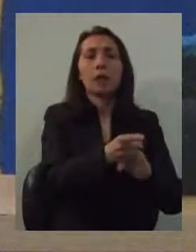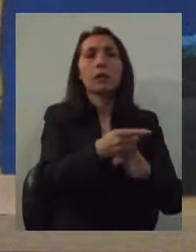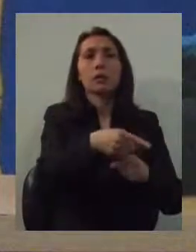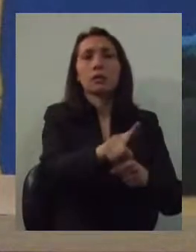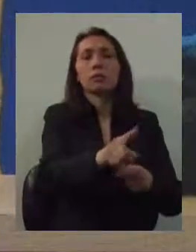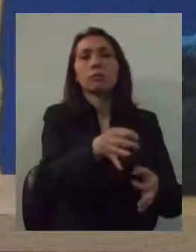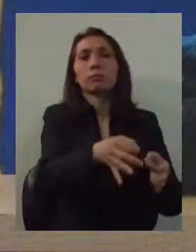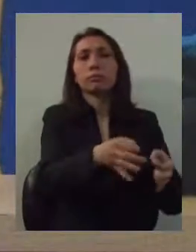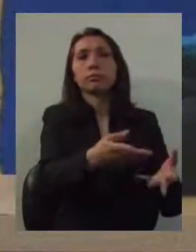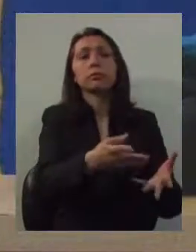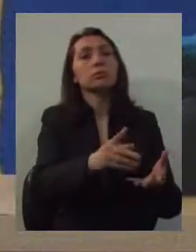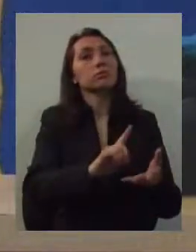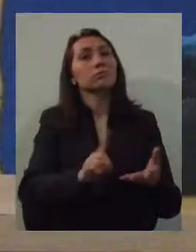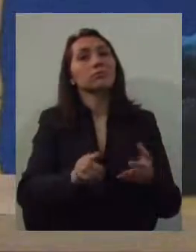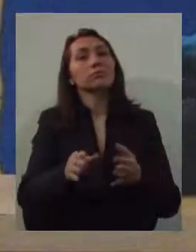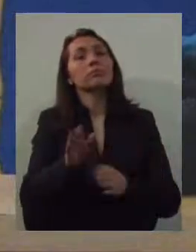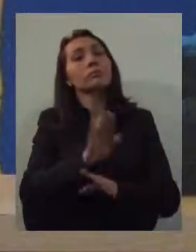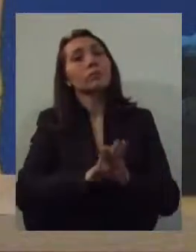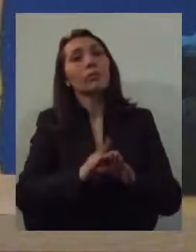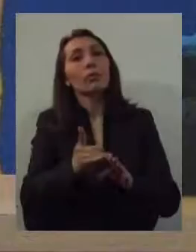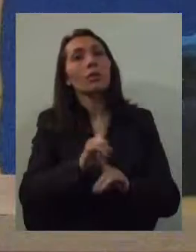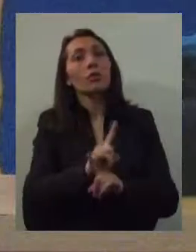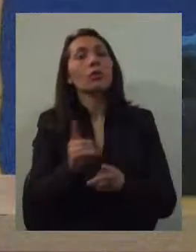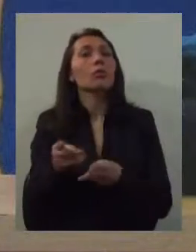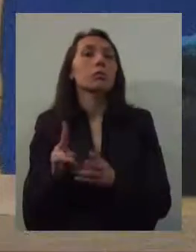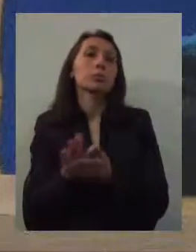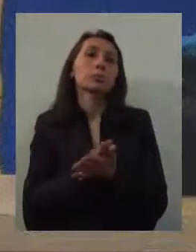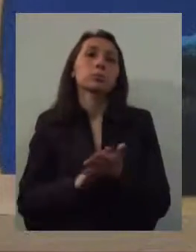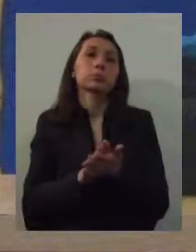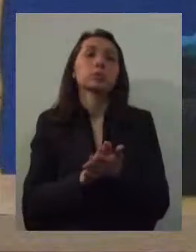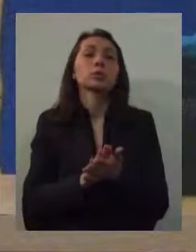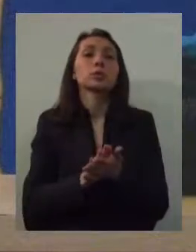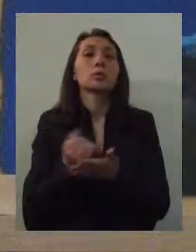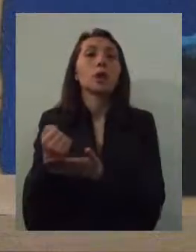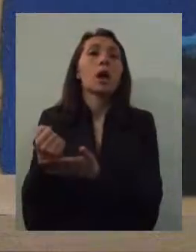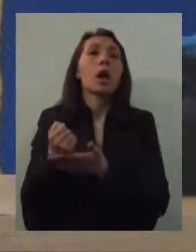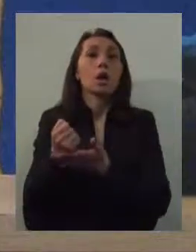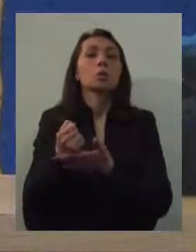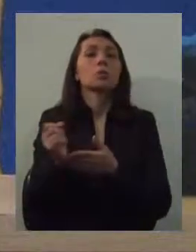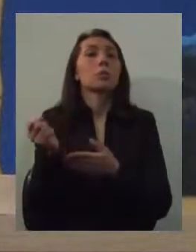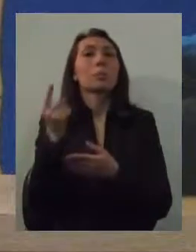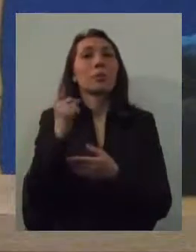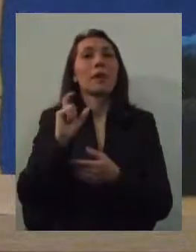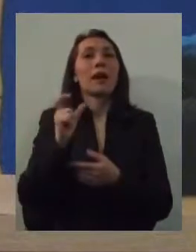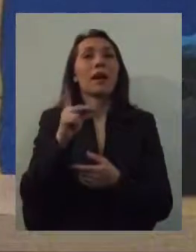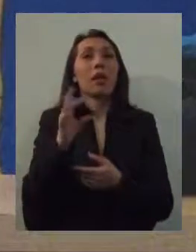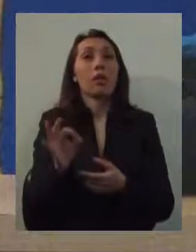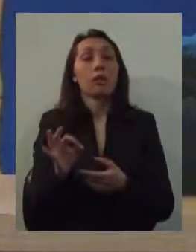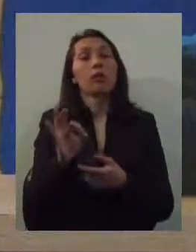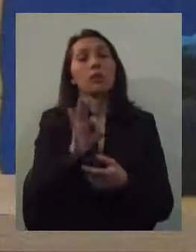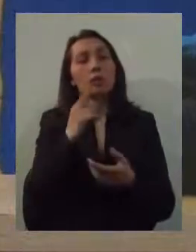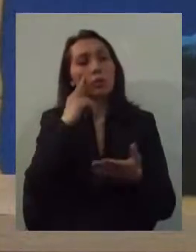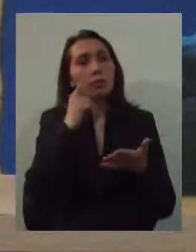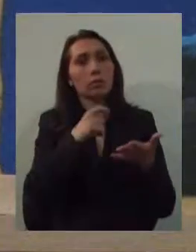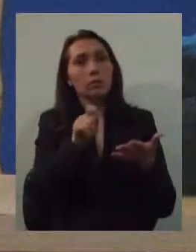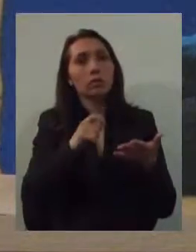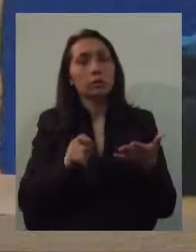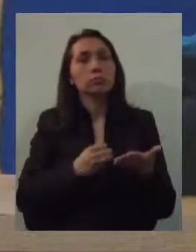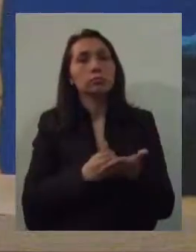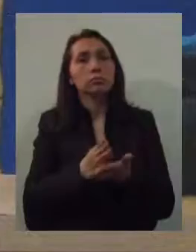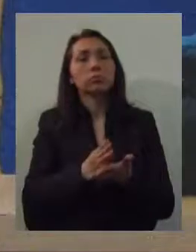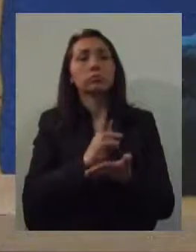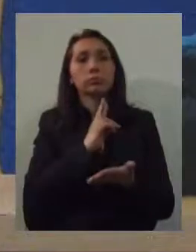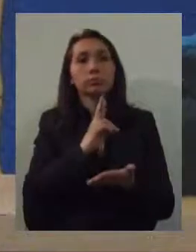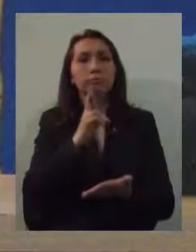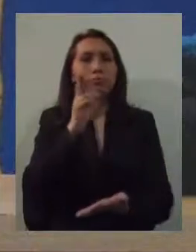en materia de medidas cautelares y no permitirlo, por ejemplo, para la cooperación de primer grado y para el reconocimiento de ejecución de